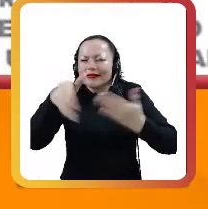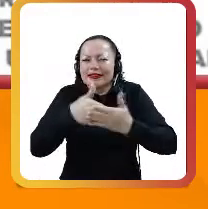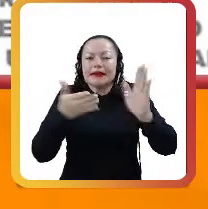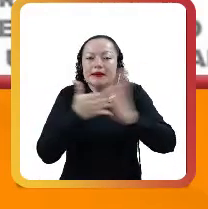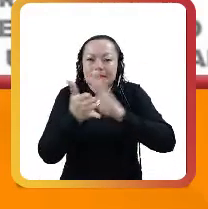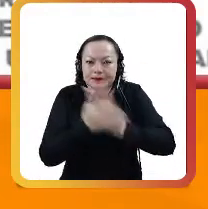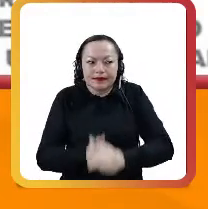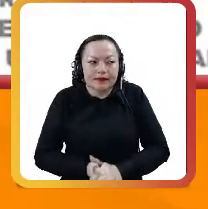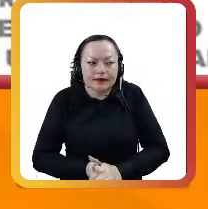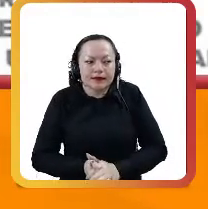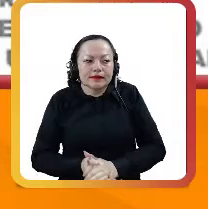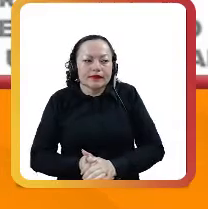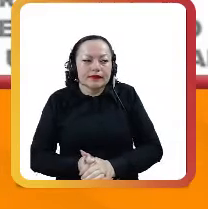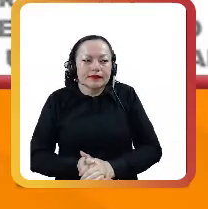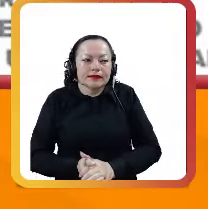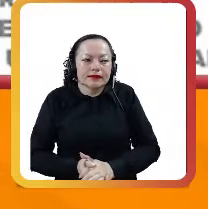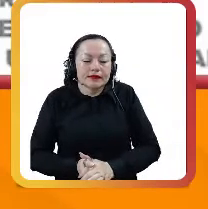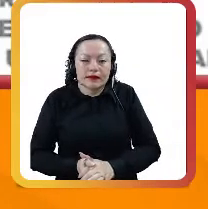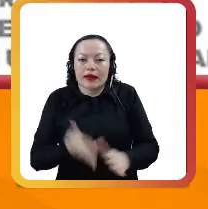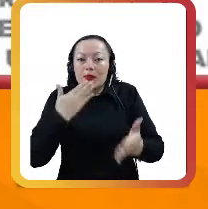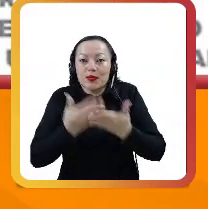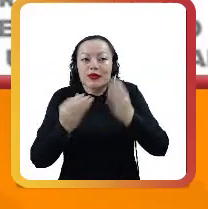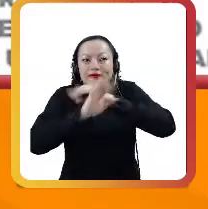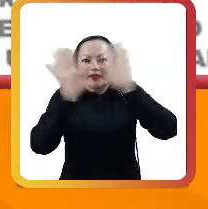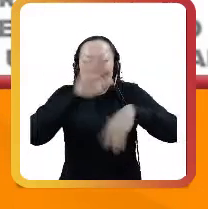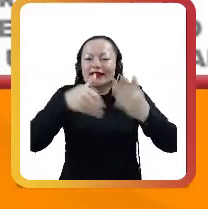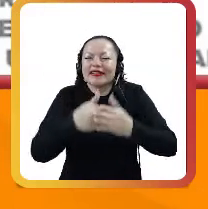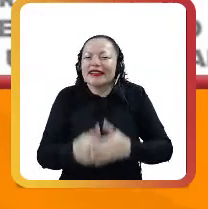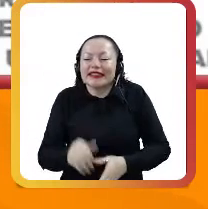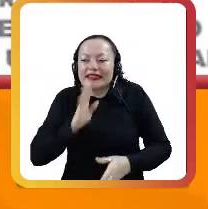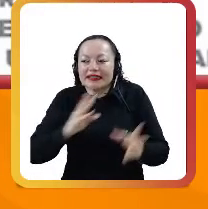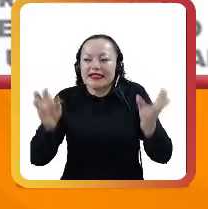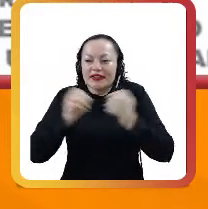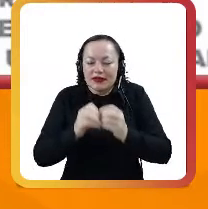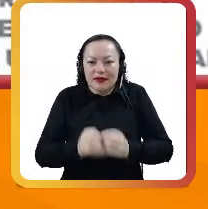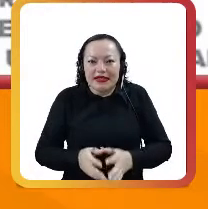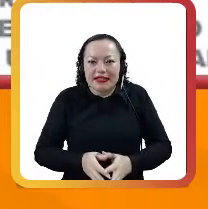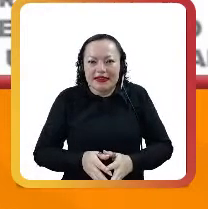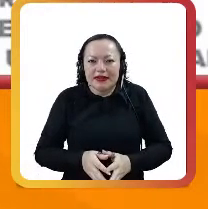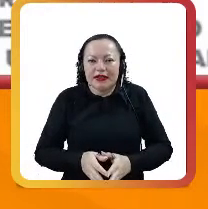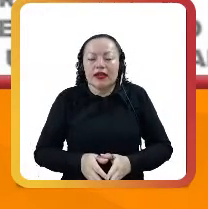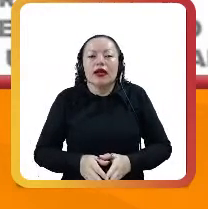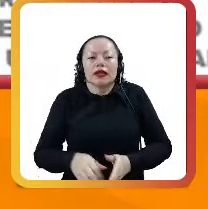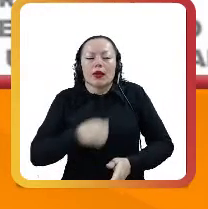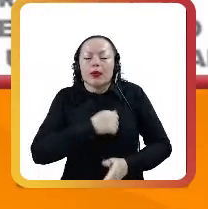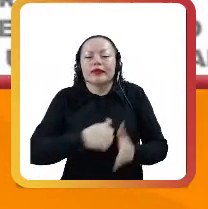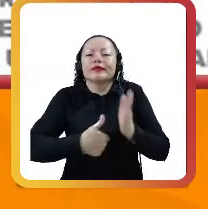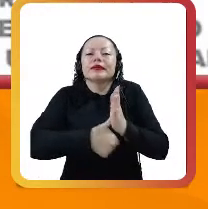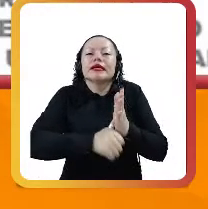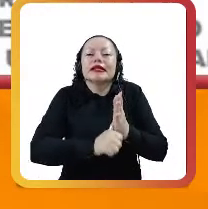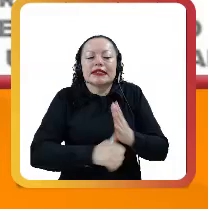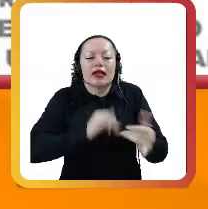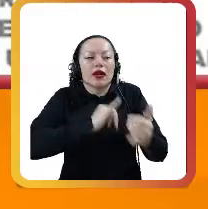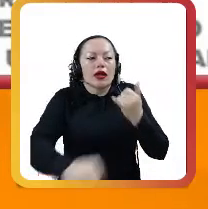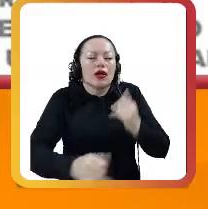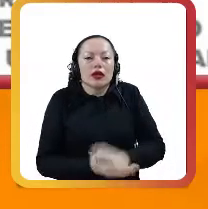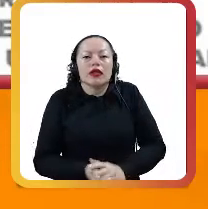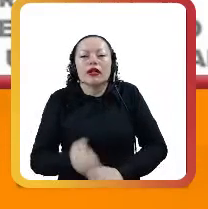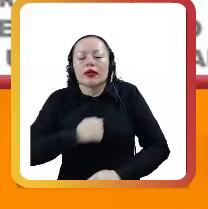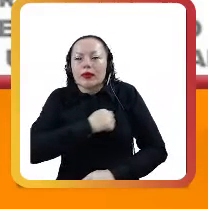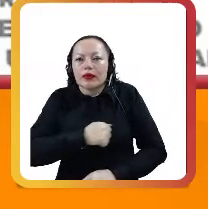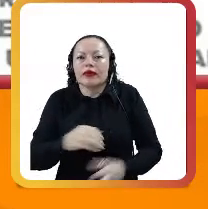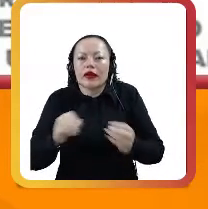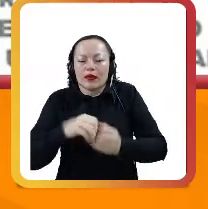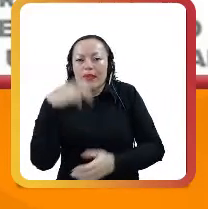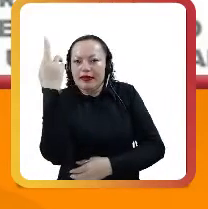Buenos días. Pico y cédula para hoy. Ah, bueno, ya les vamos